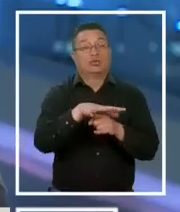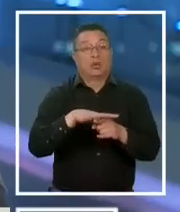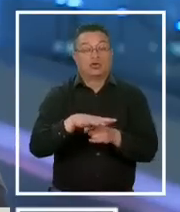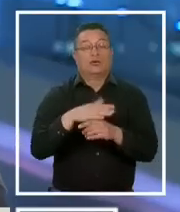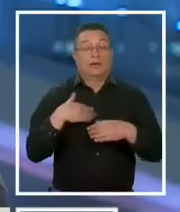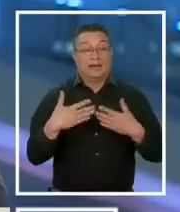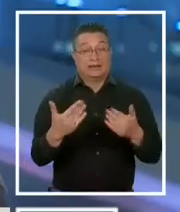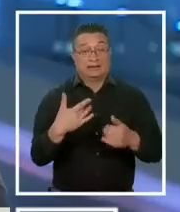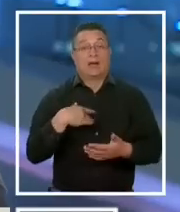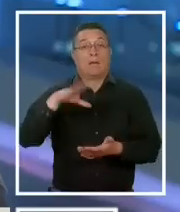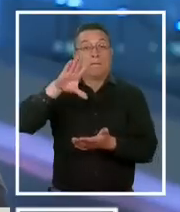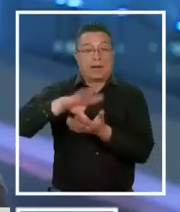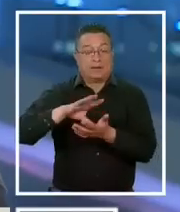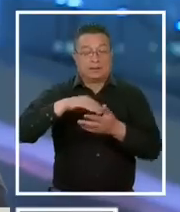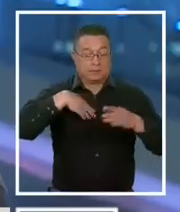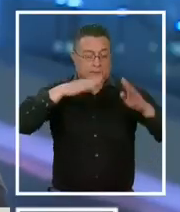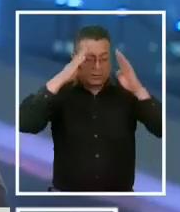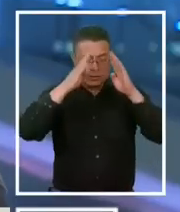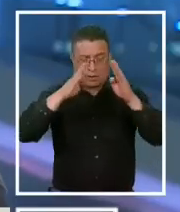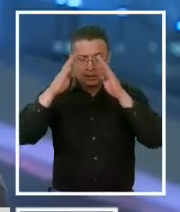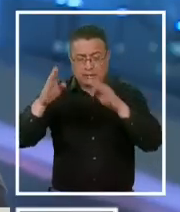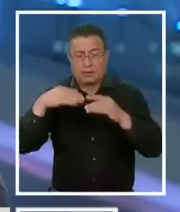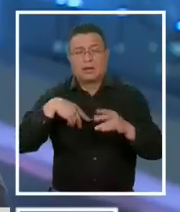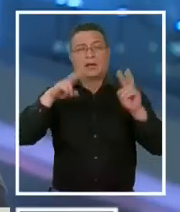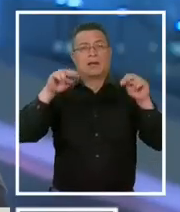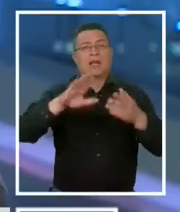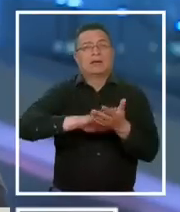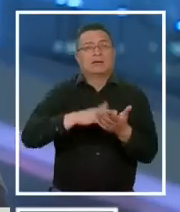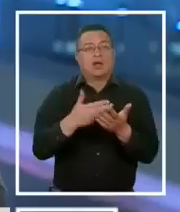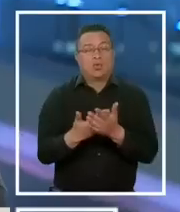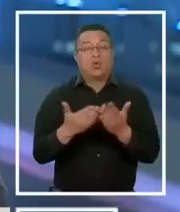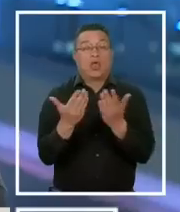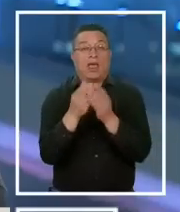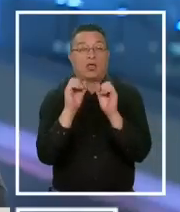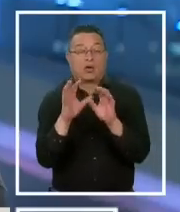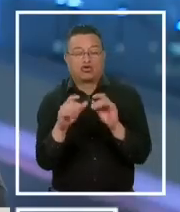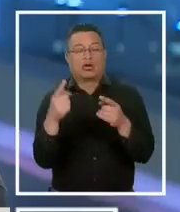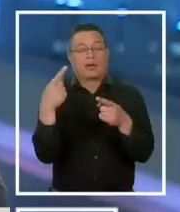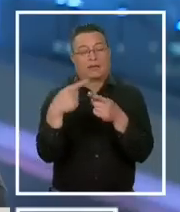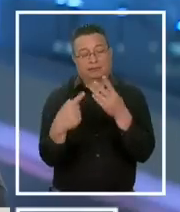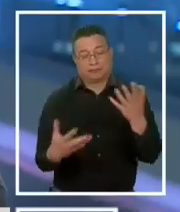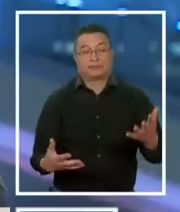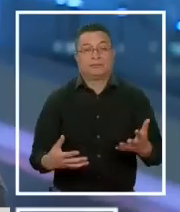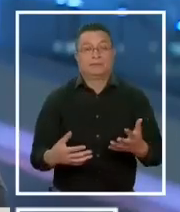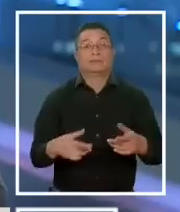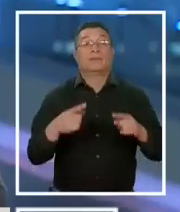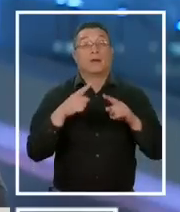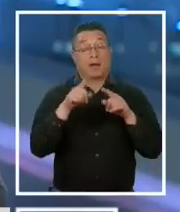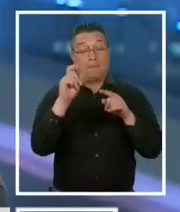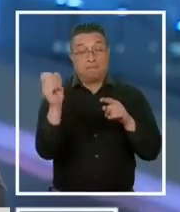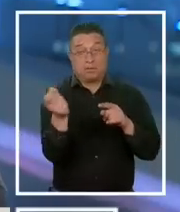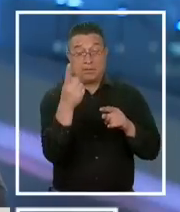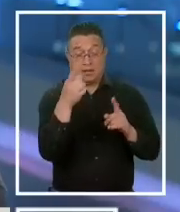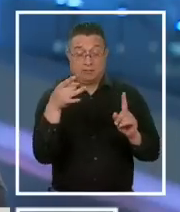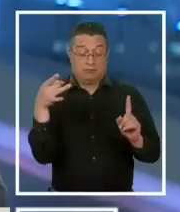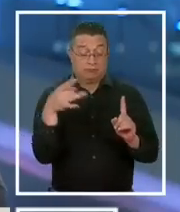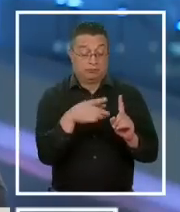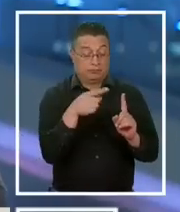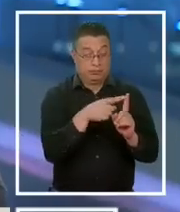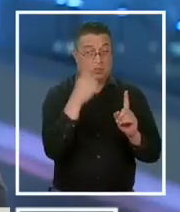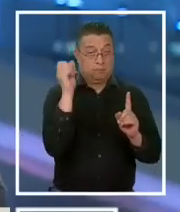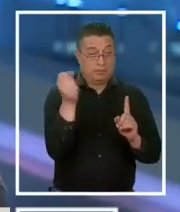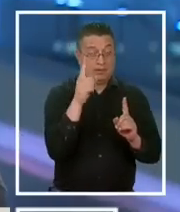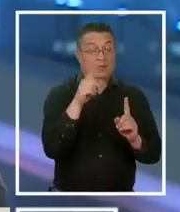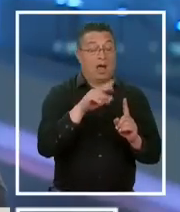necesitamos como país de atender desde el punto de vista de salud educacional etcétera por lo tanto ahí hay una primera vulneración Pero luego